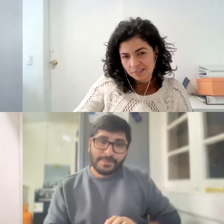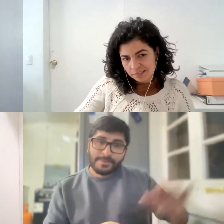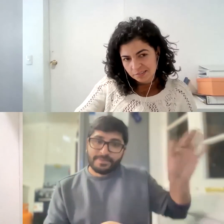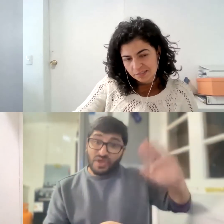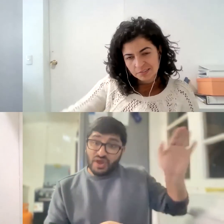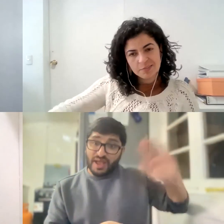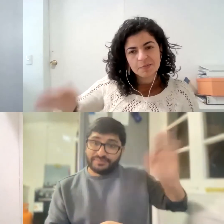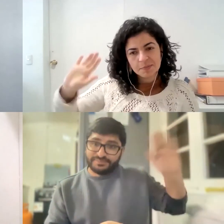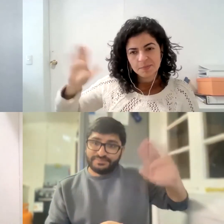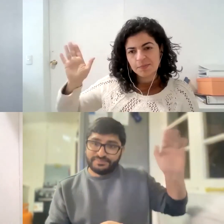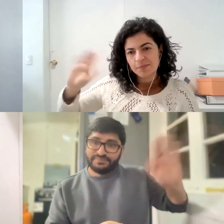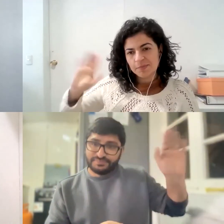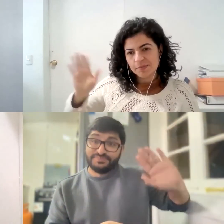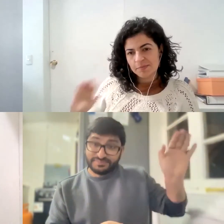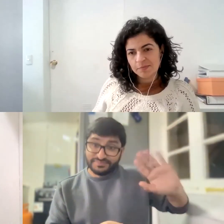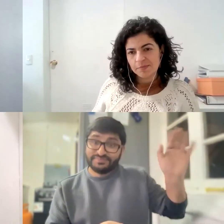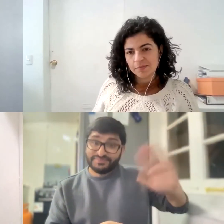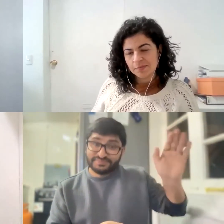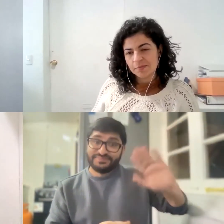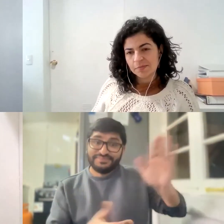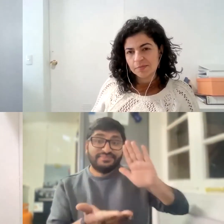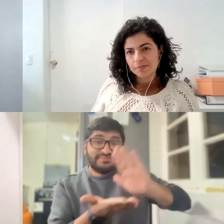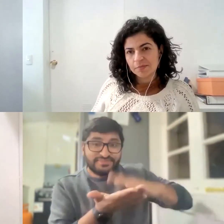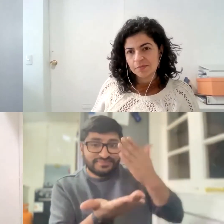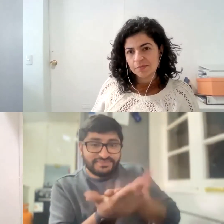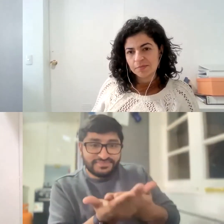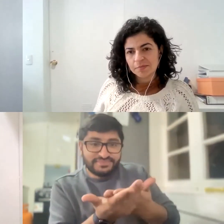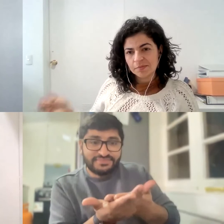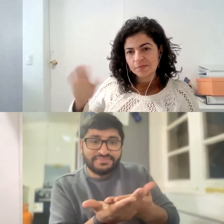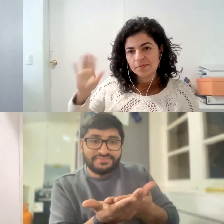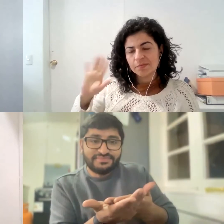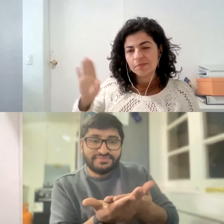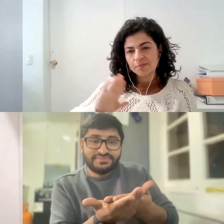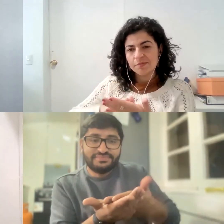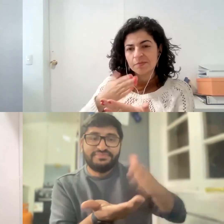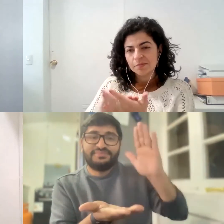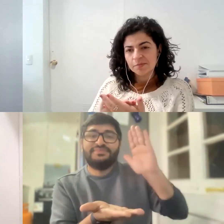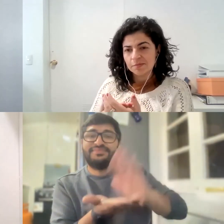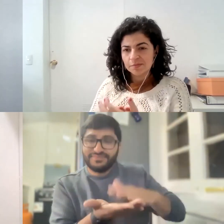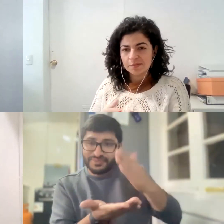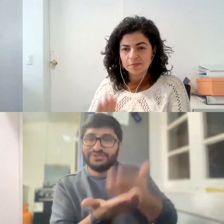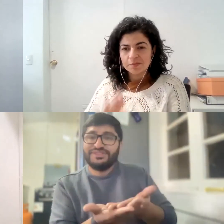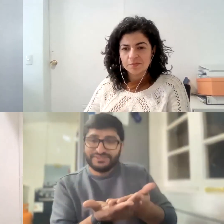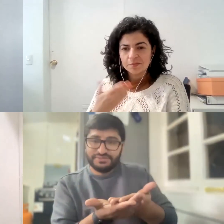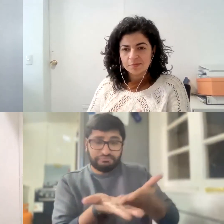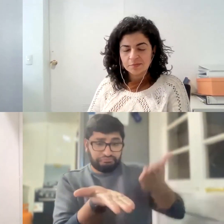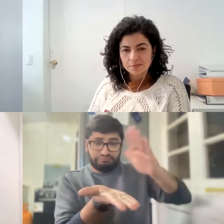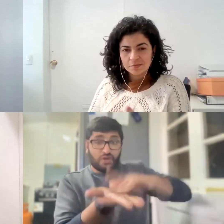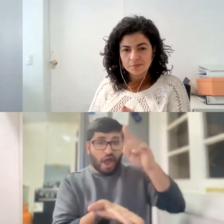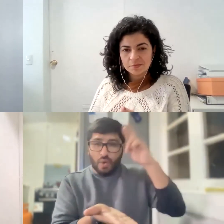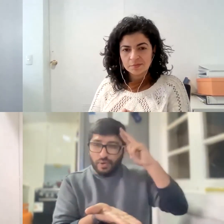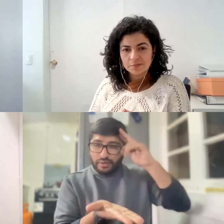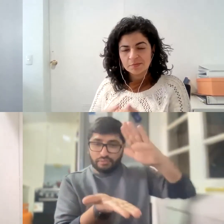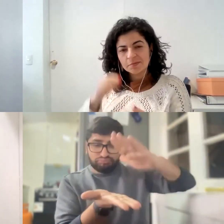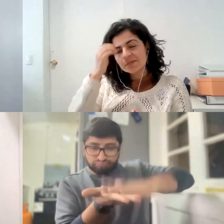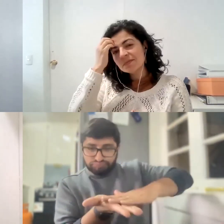hola, hola, dice, ¿ya? Para que los que quieran, ¿cómo estás? Hola, ¿cómo estás? Para que la